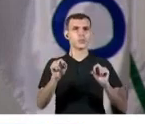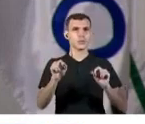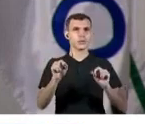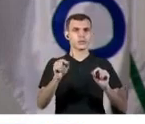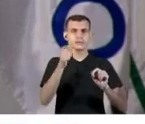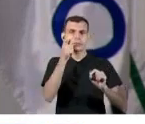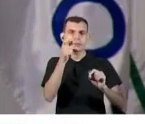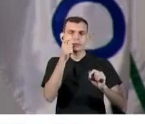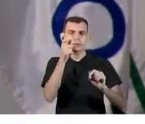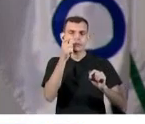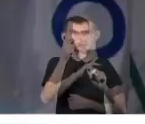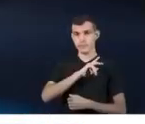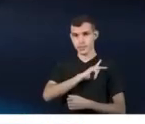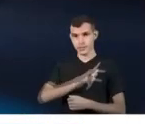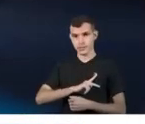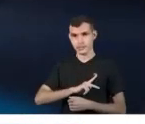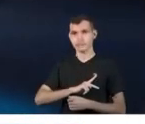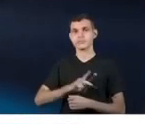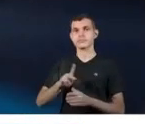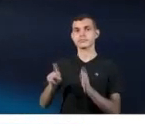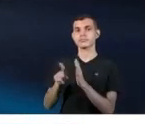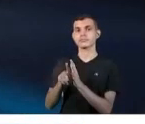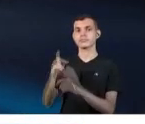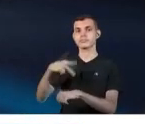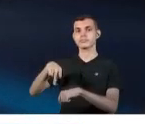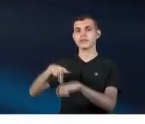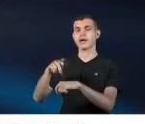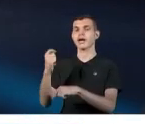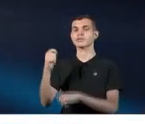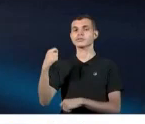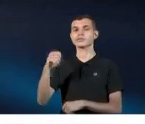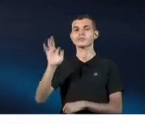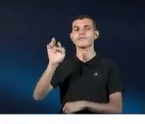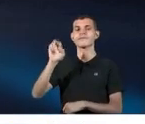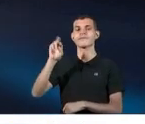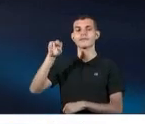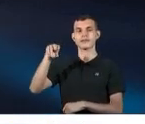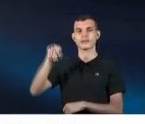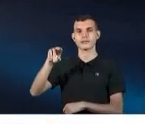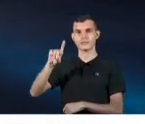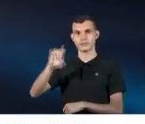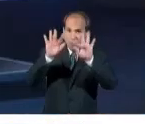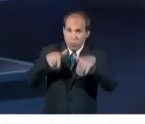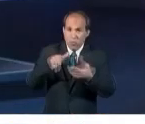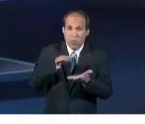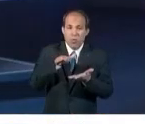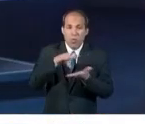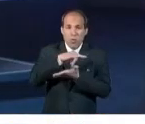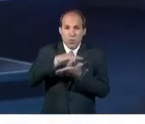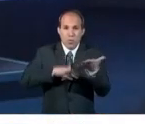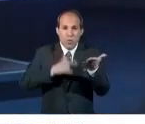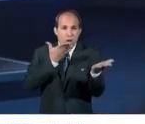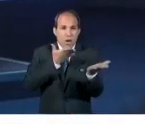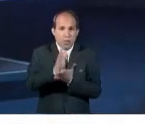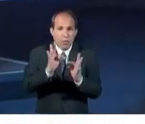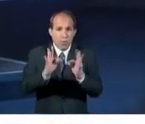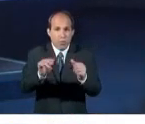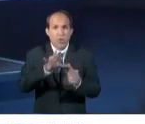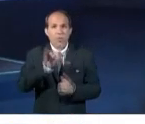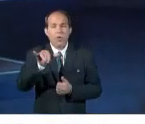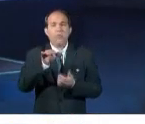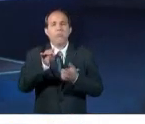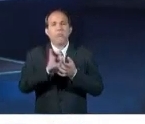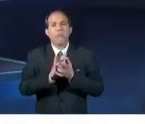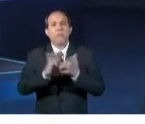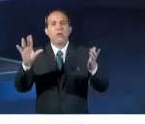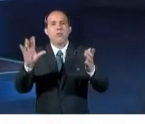intereses satisfechos. El presidente argentino Alberto Fernández se mostró más abierto a los cambios que en ocasiones anteriores,